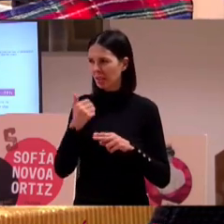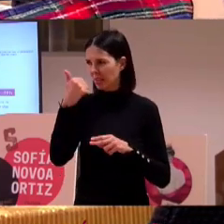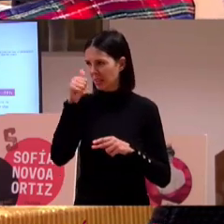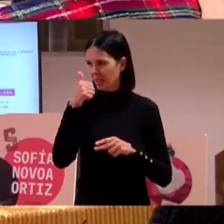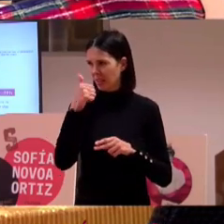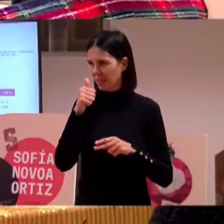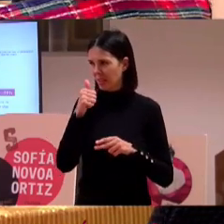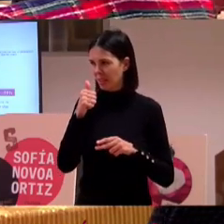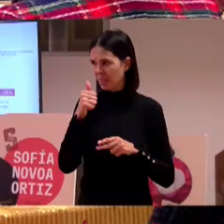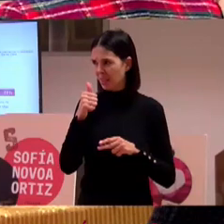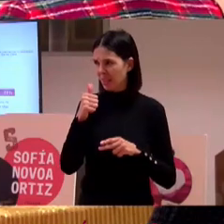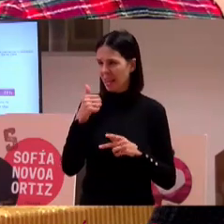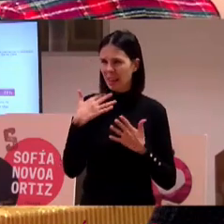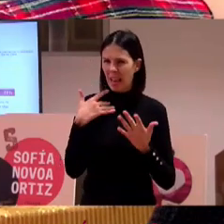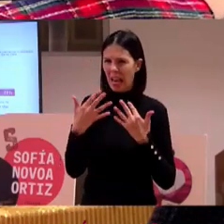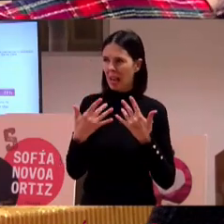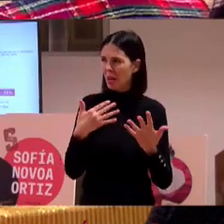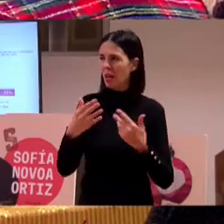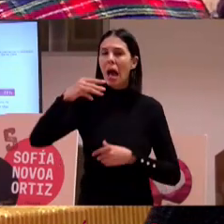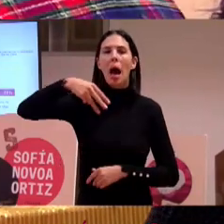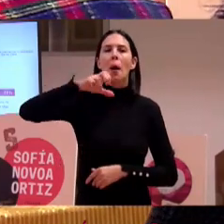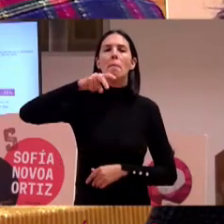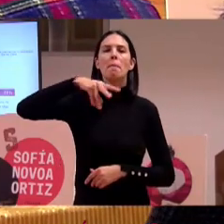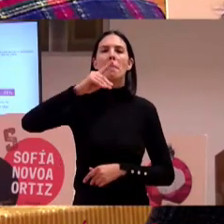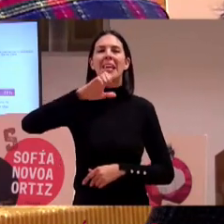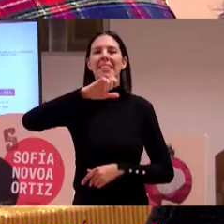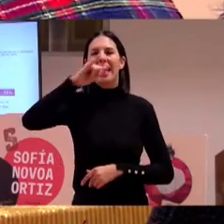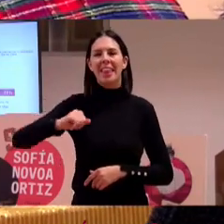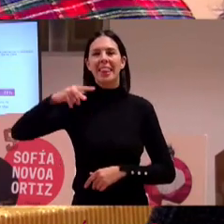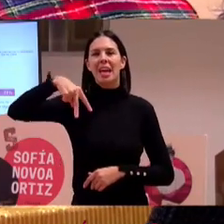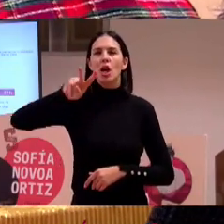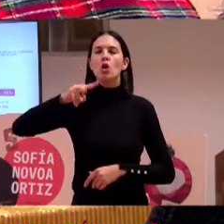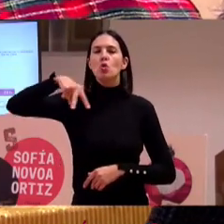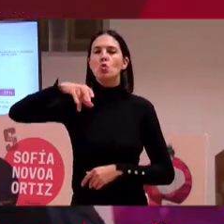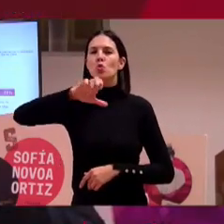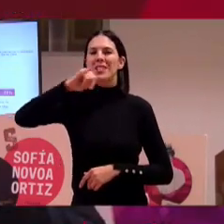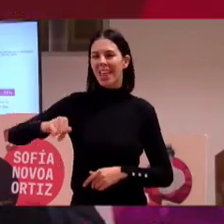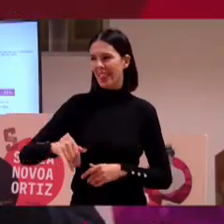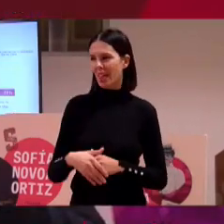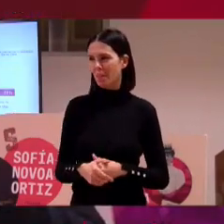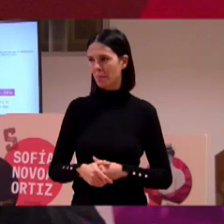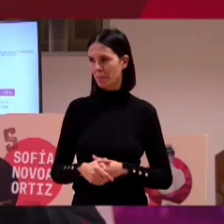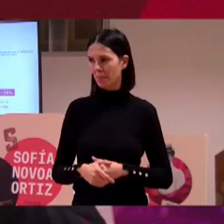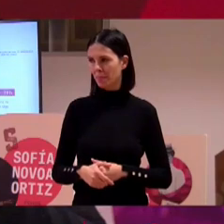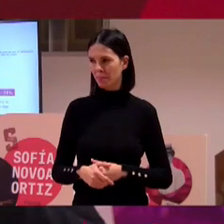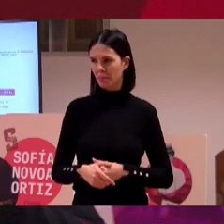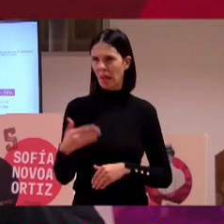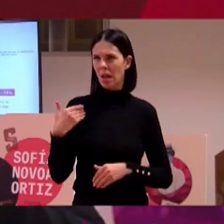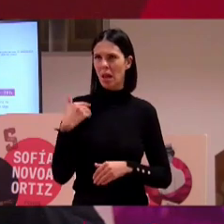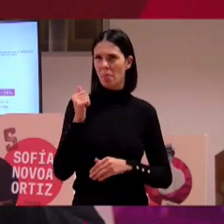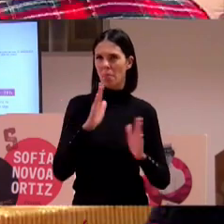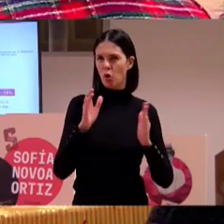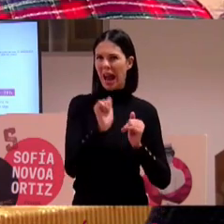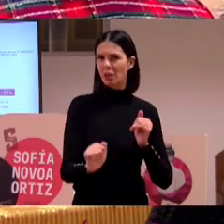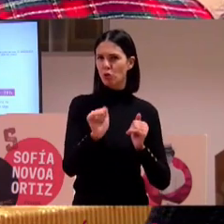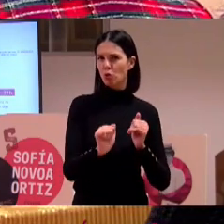el de la Alameda, el Méndez Núñez. Méndez Núñez. Porque parece ser de los años